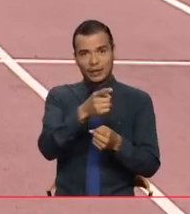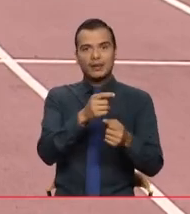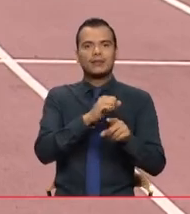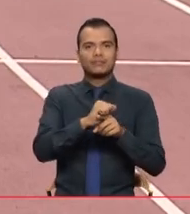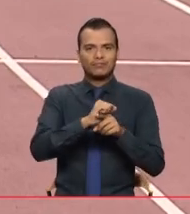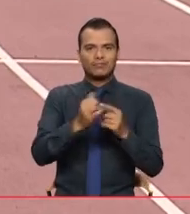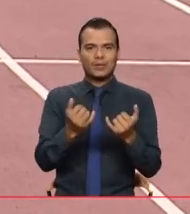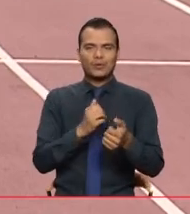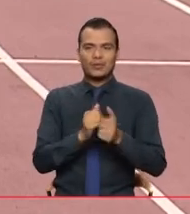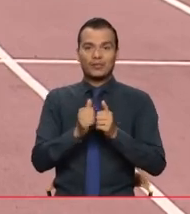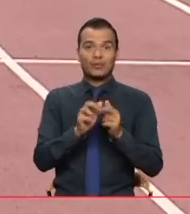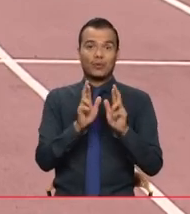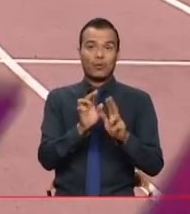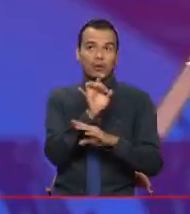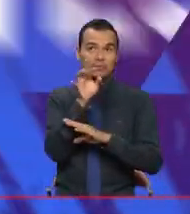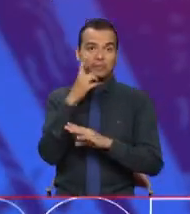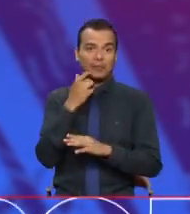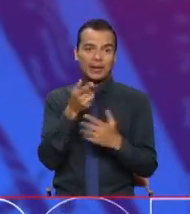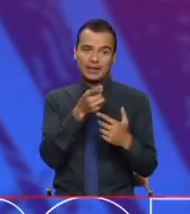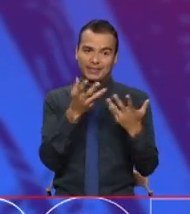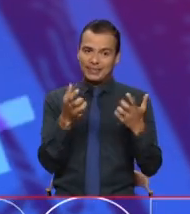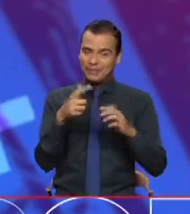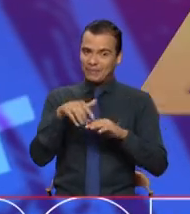superar los registros de su padre.